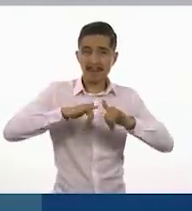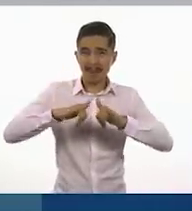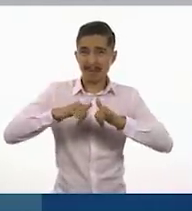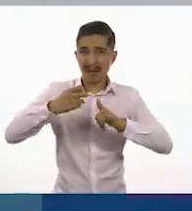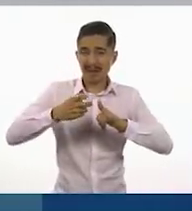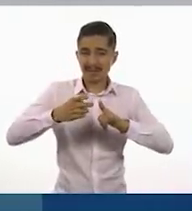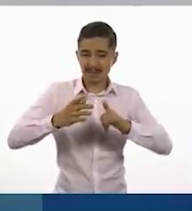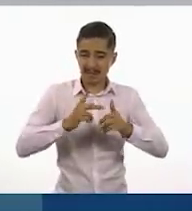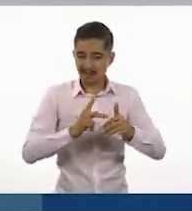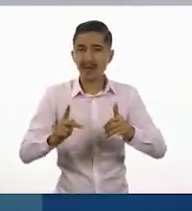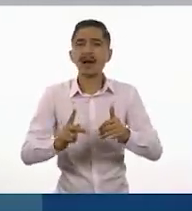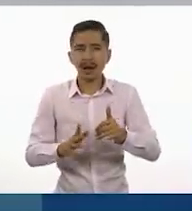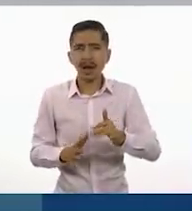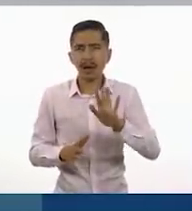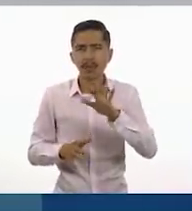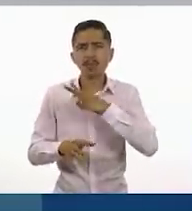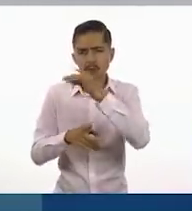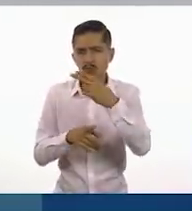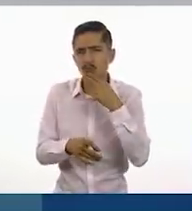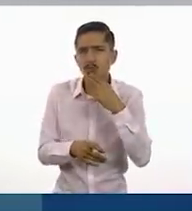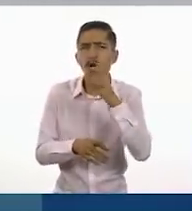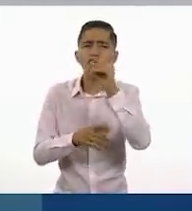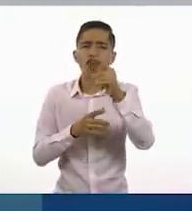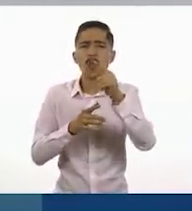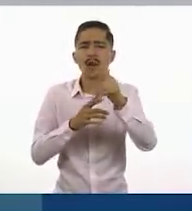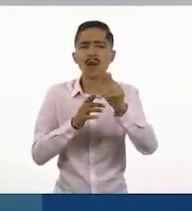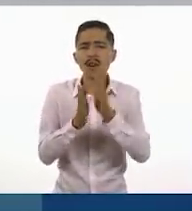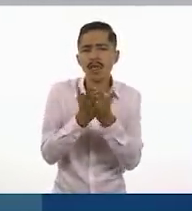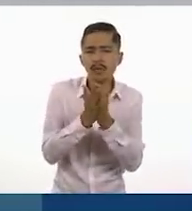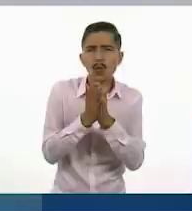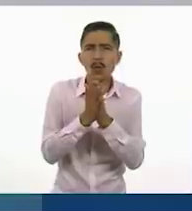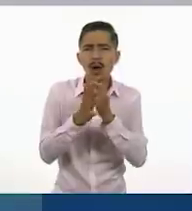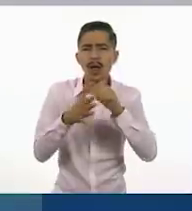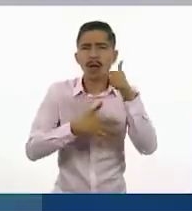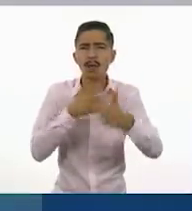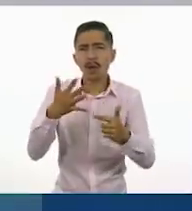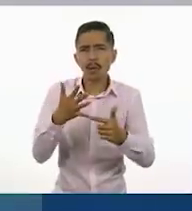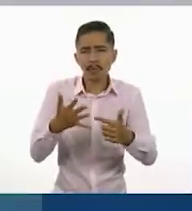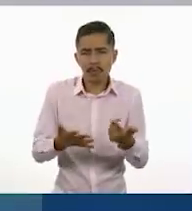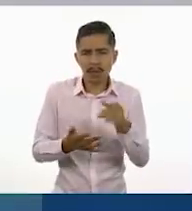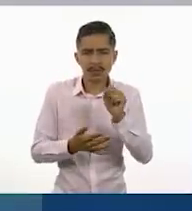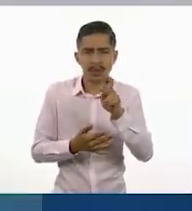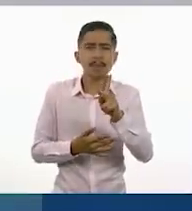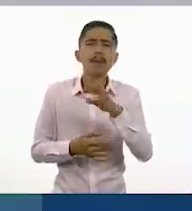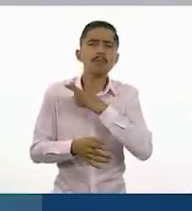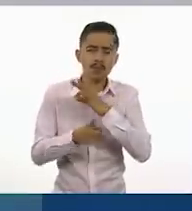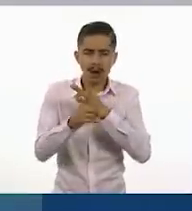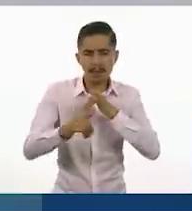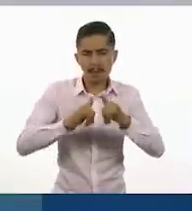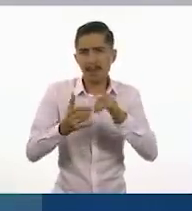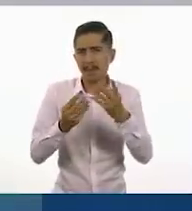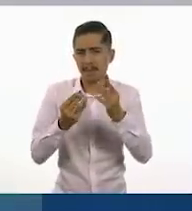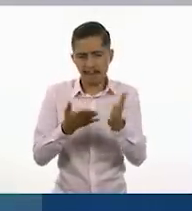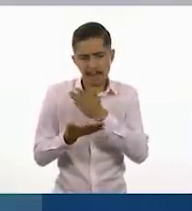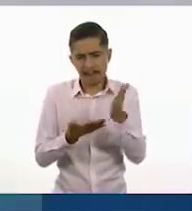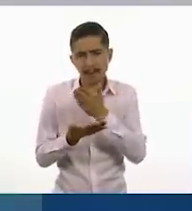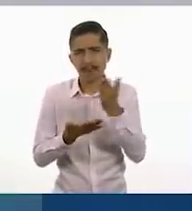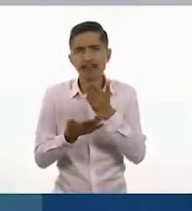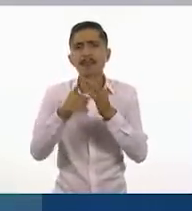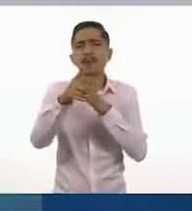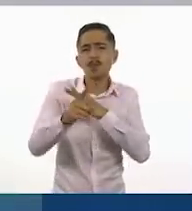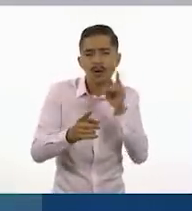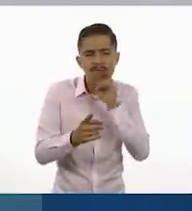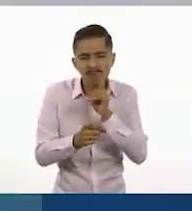ahí. O si no, como bien mencionamos, en su libro de geografía de este año, también al principio vimos que tenemos muchos mapas. Hagan esta equivalencia